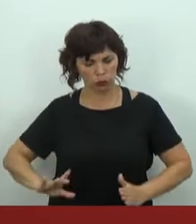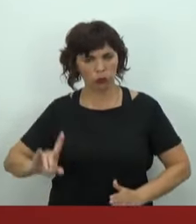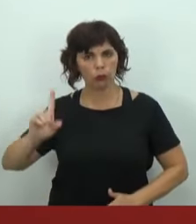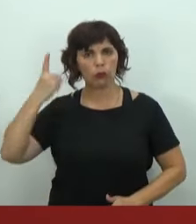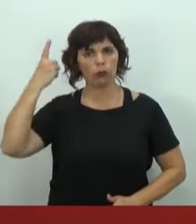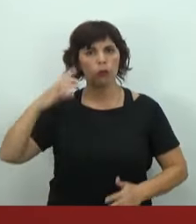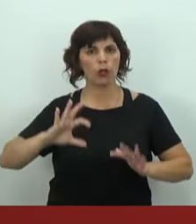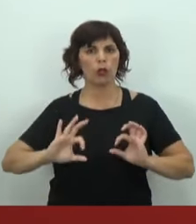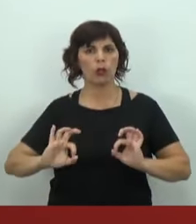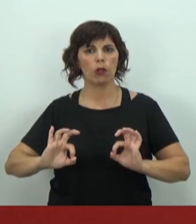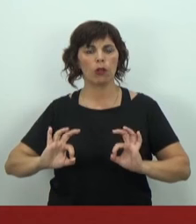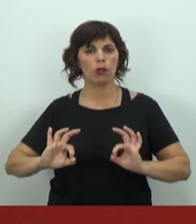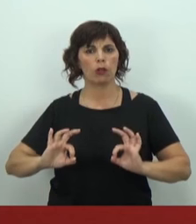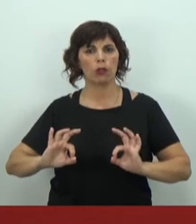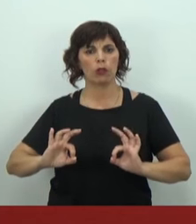Y la cosa es así.